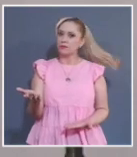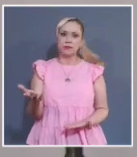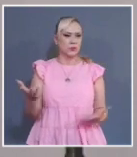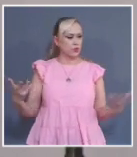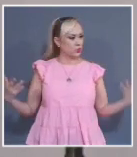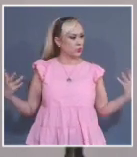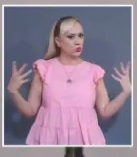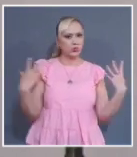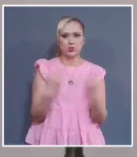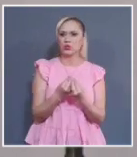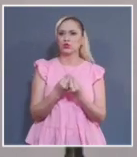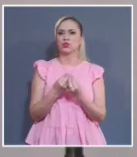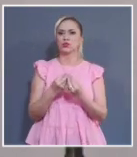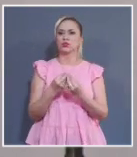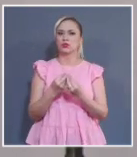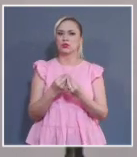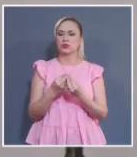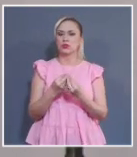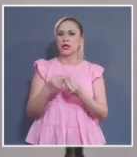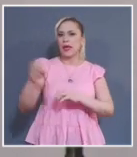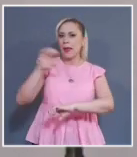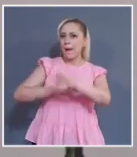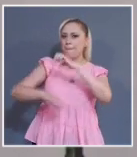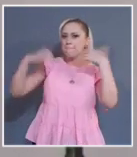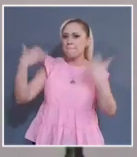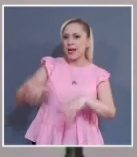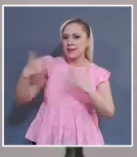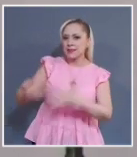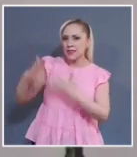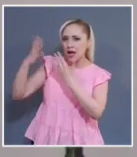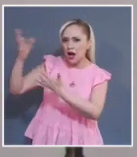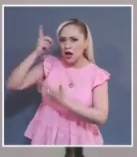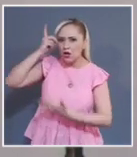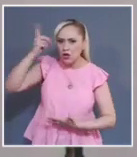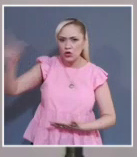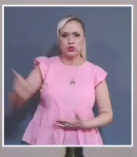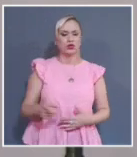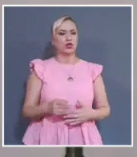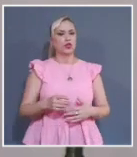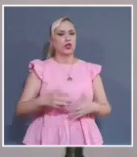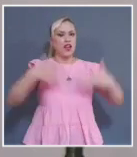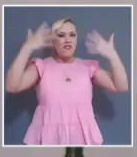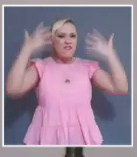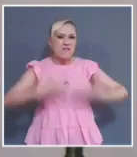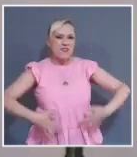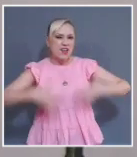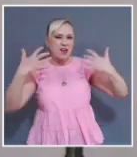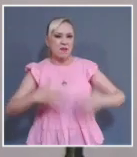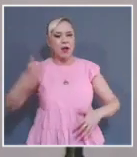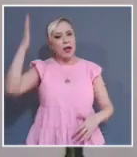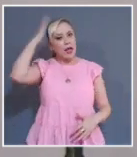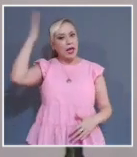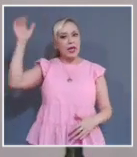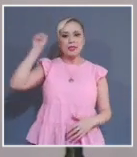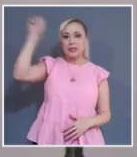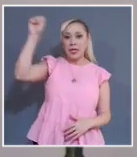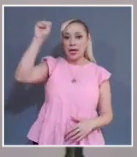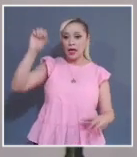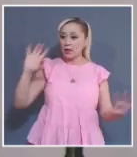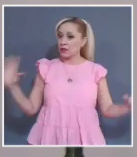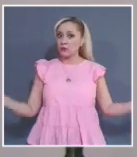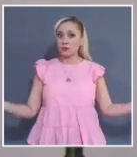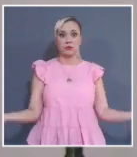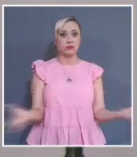mano de los empresarios, de las empresarias, de las industrias, de los líderes sindicales, avanzando